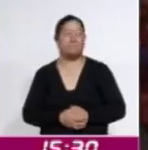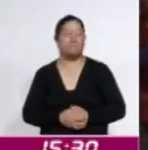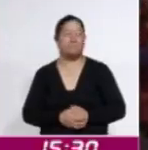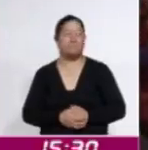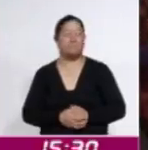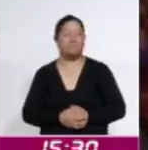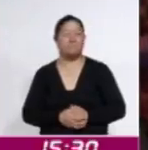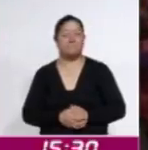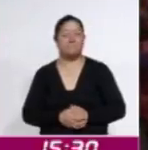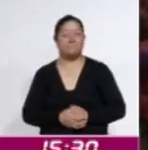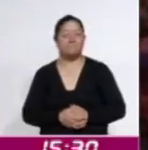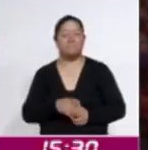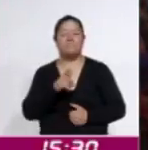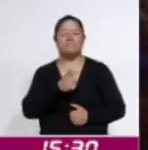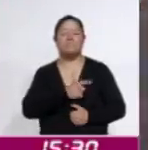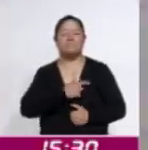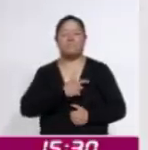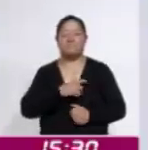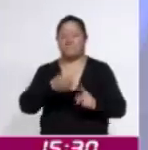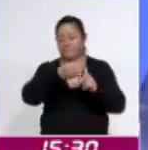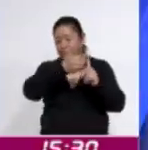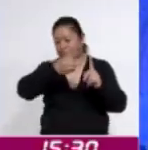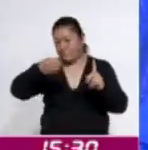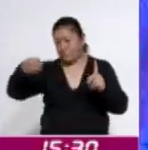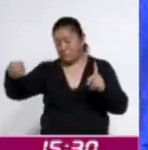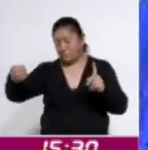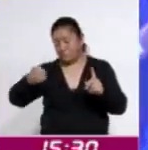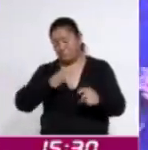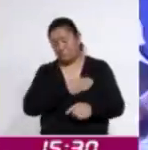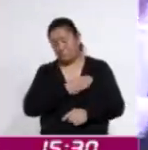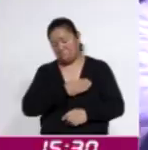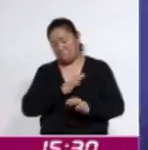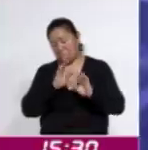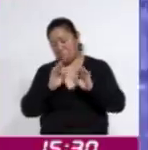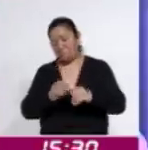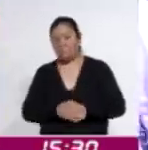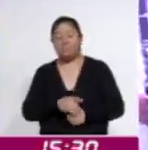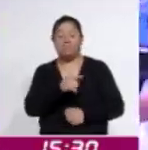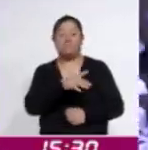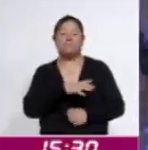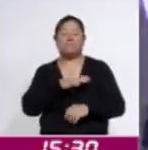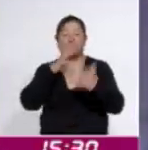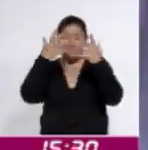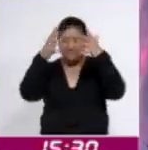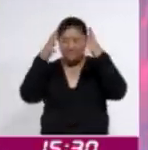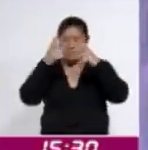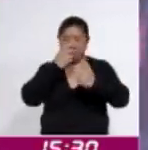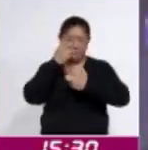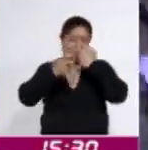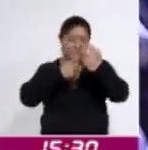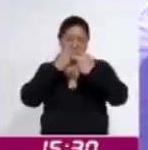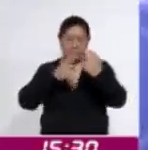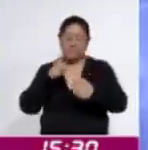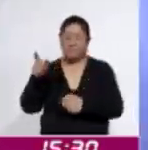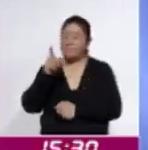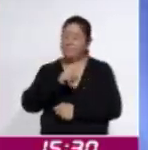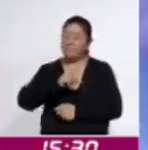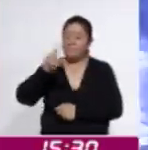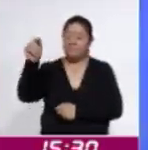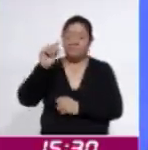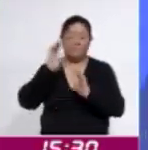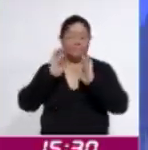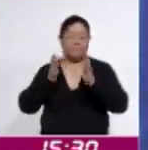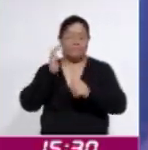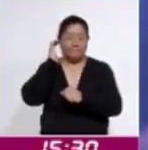menos. Toda la organización es muy buena. Con un mar de aplausos y gritos de emoción, el público despidió a Edwin Luna y la Tracalosa